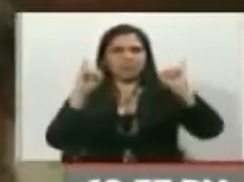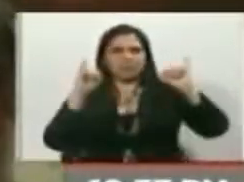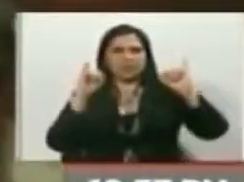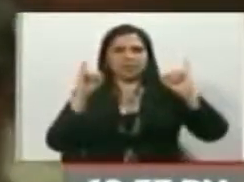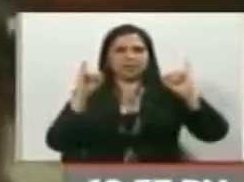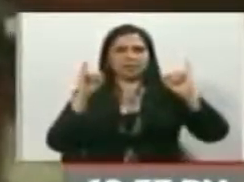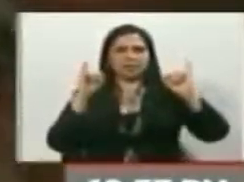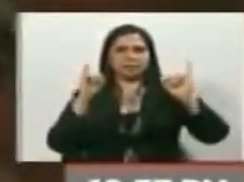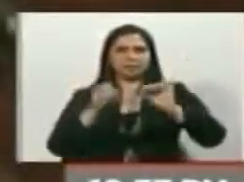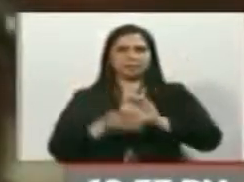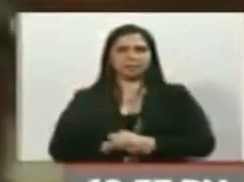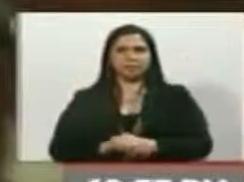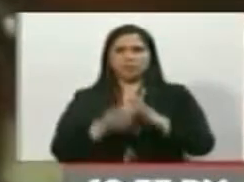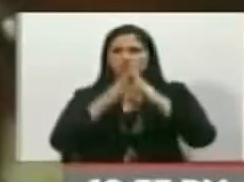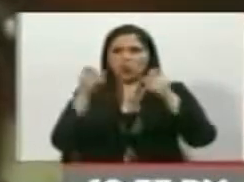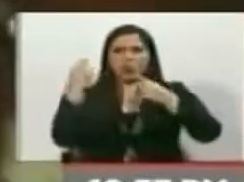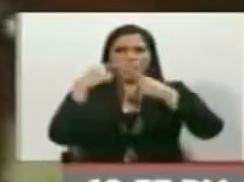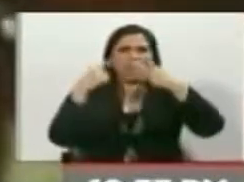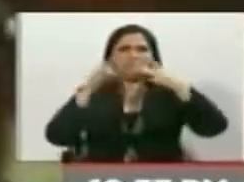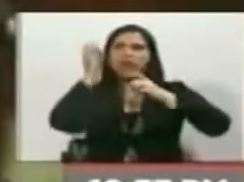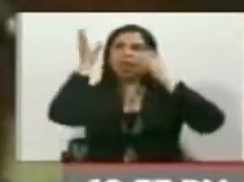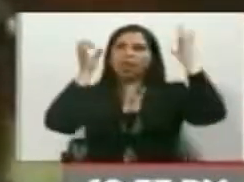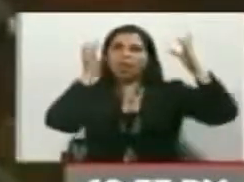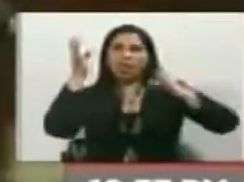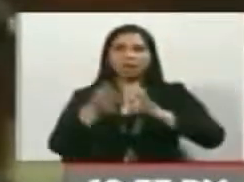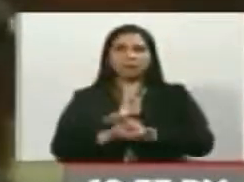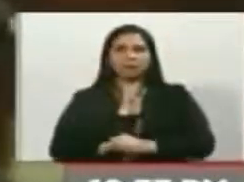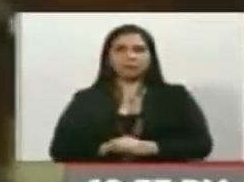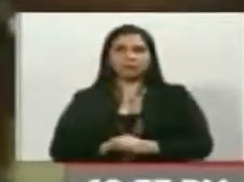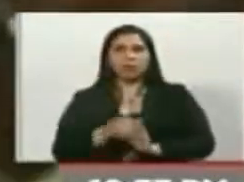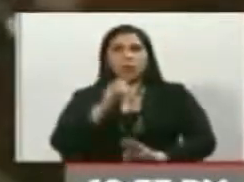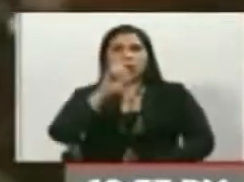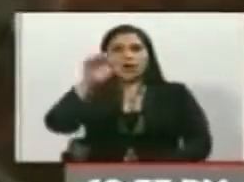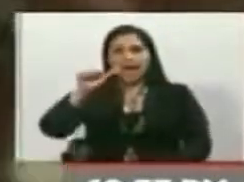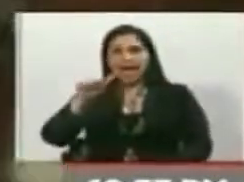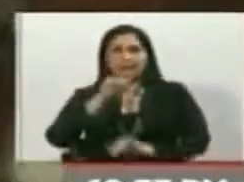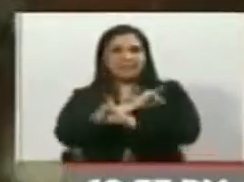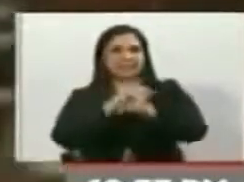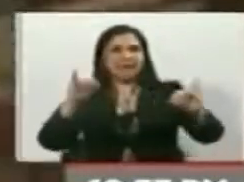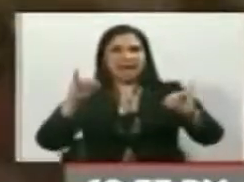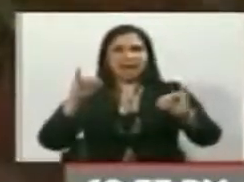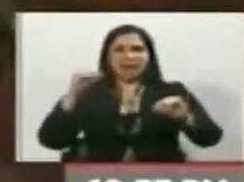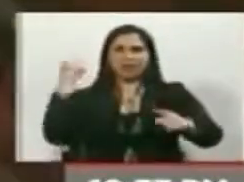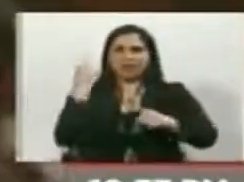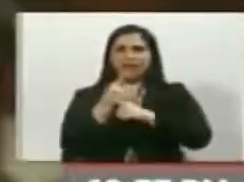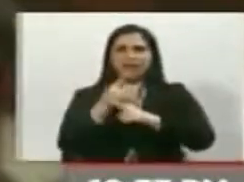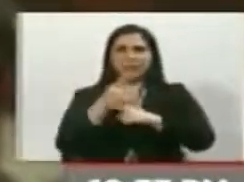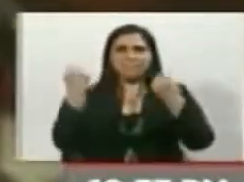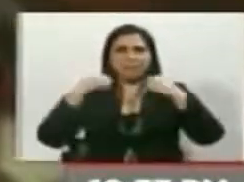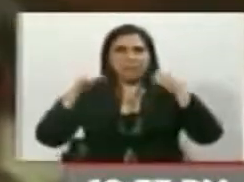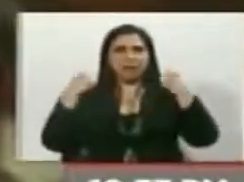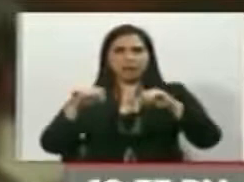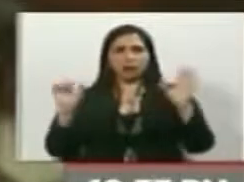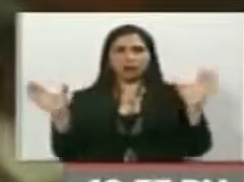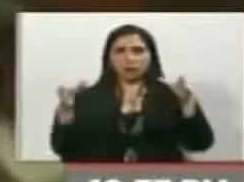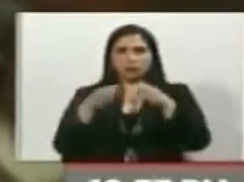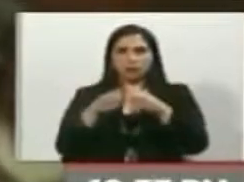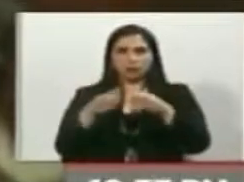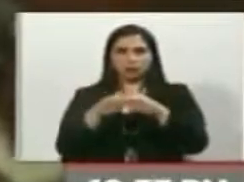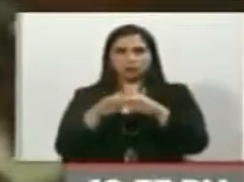independientes y todo esto, que la OEA debe ya ir preparando una reunión